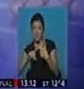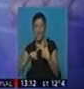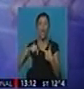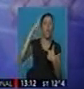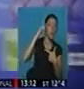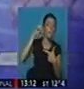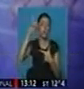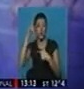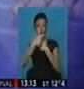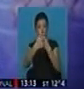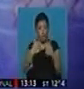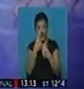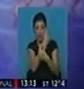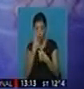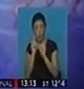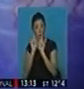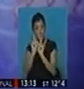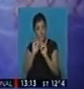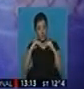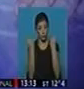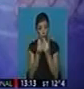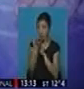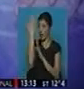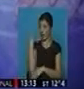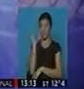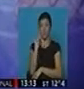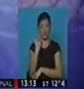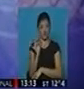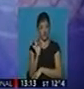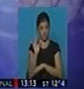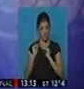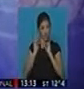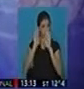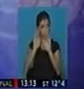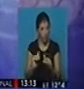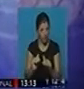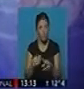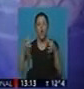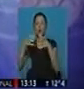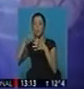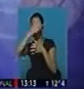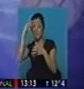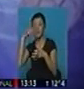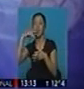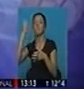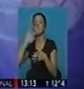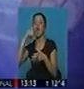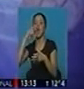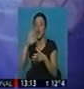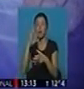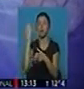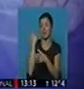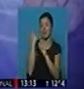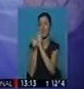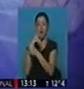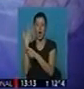escaños respectivamente, los mismos resultados que en diciembre. El Partido Nacionalista Vasco bajó de 6 a 5